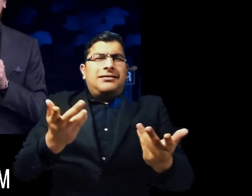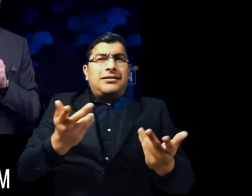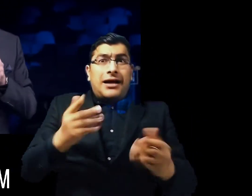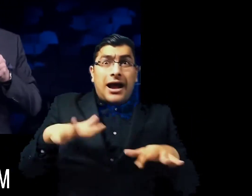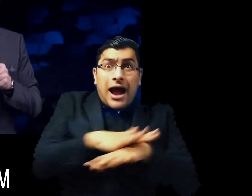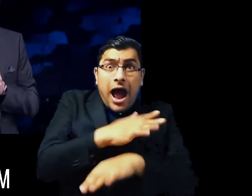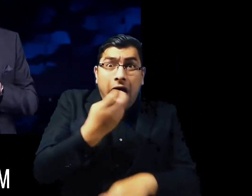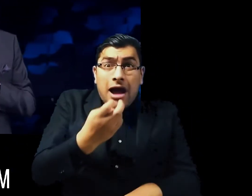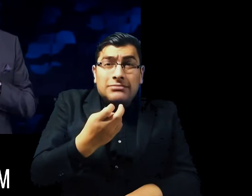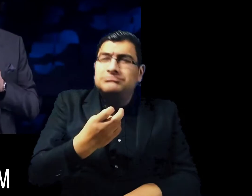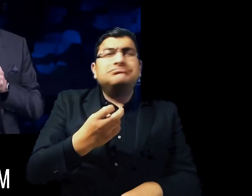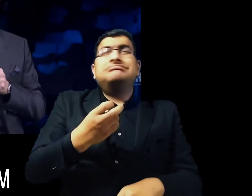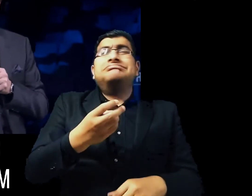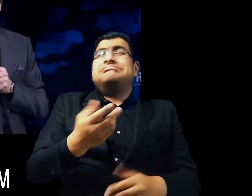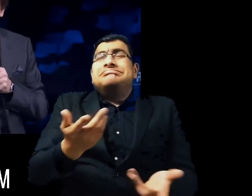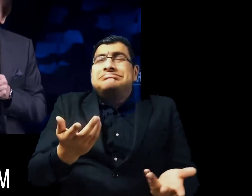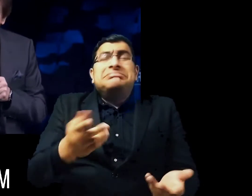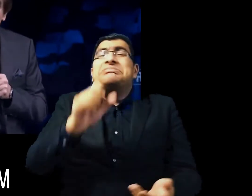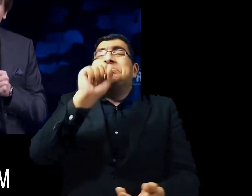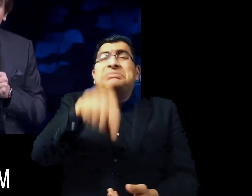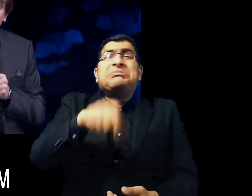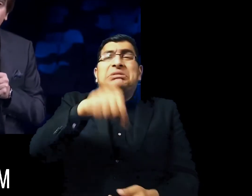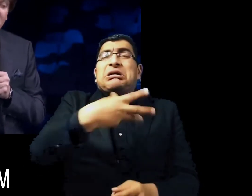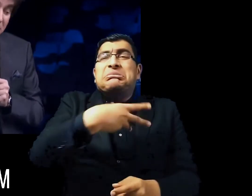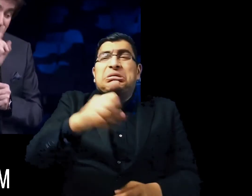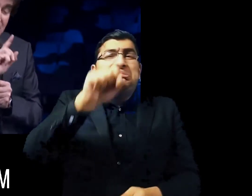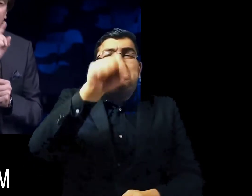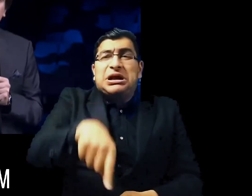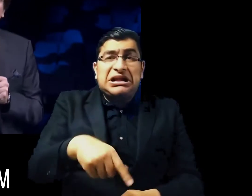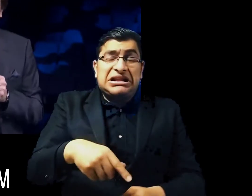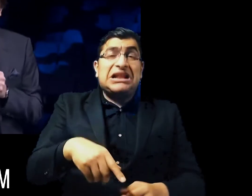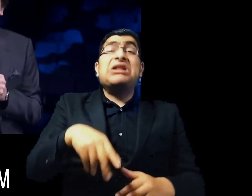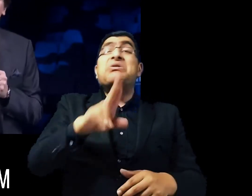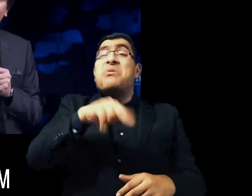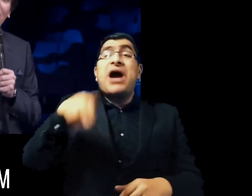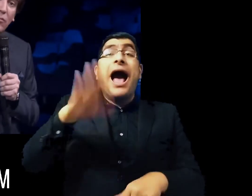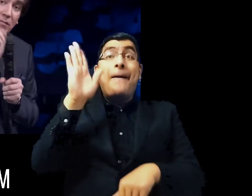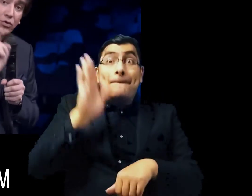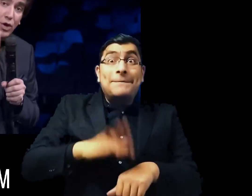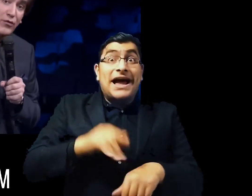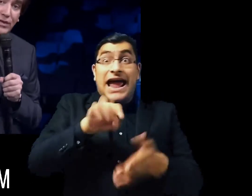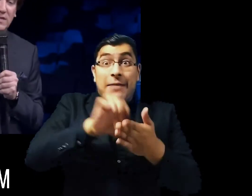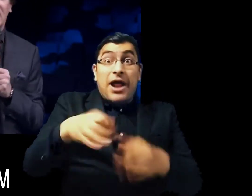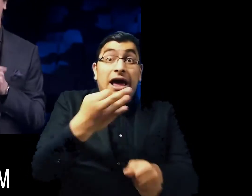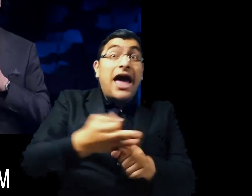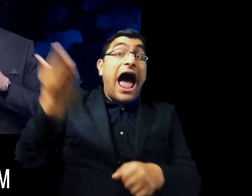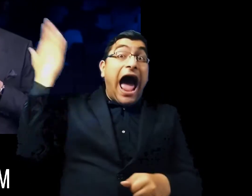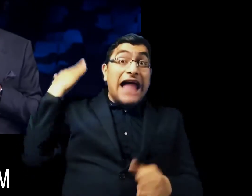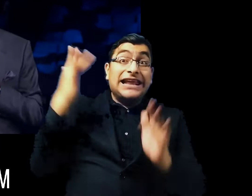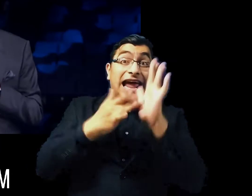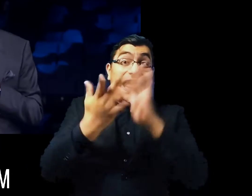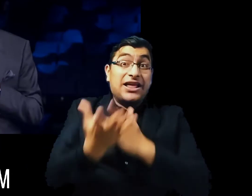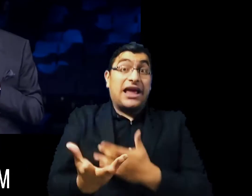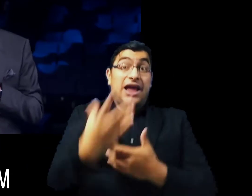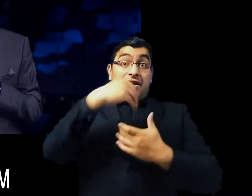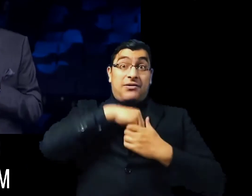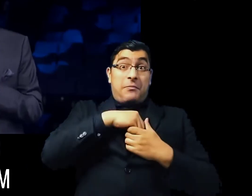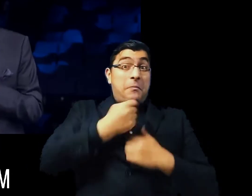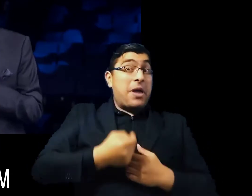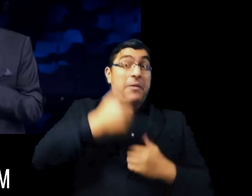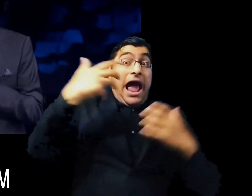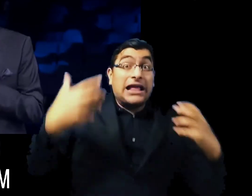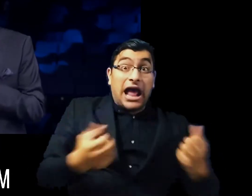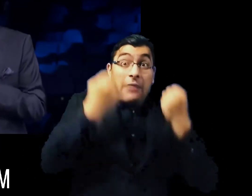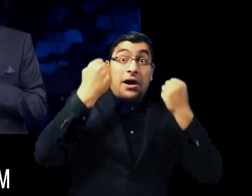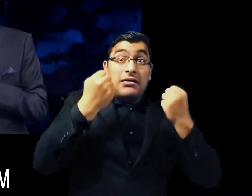Nunca, escucha esto, nunca has sido ni más ni menos salvo que el momento que fuiste salvo por primera vez. Aunque